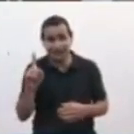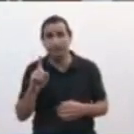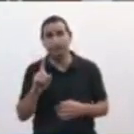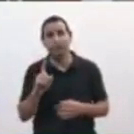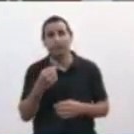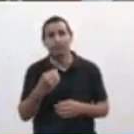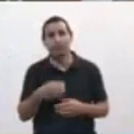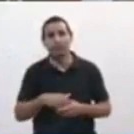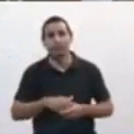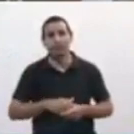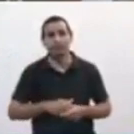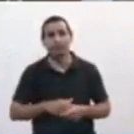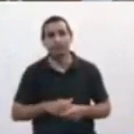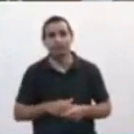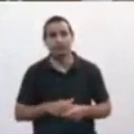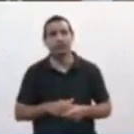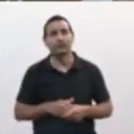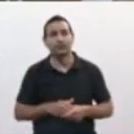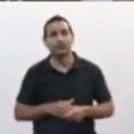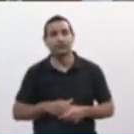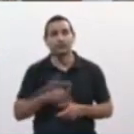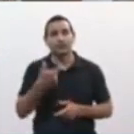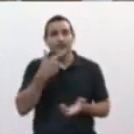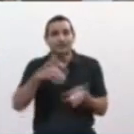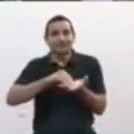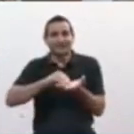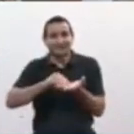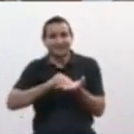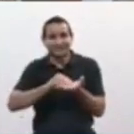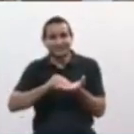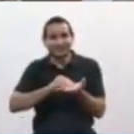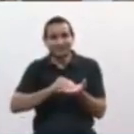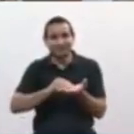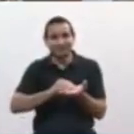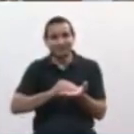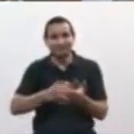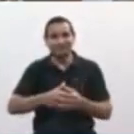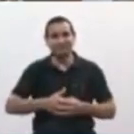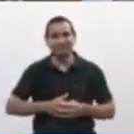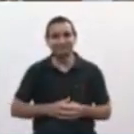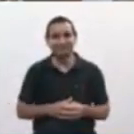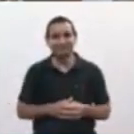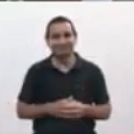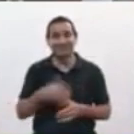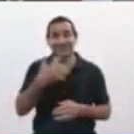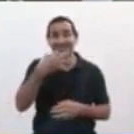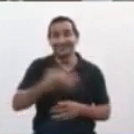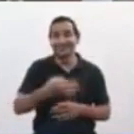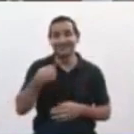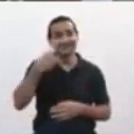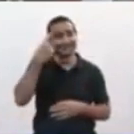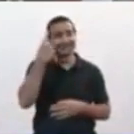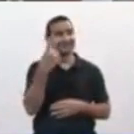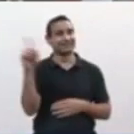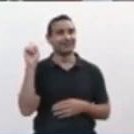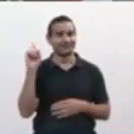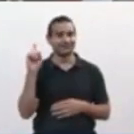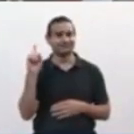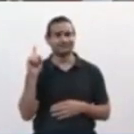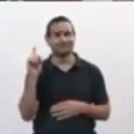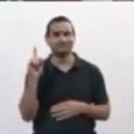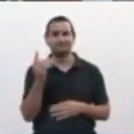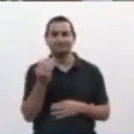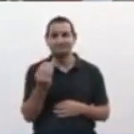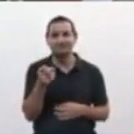respeto que conozco la lucha de la senadora por la paridad la verdad me parece raro decir que aún no vamos a